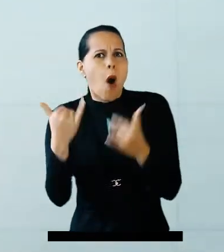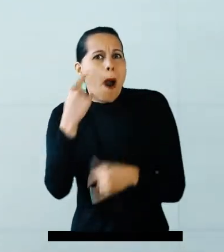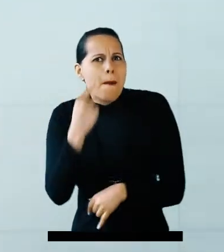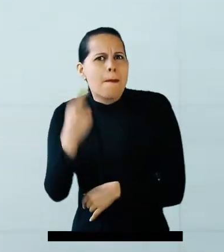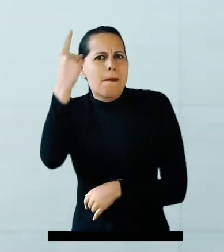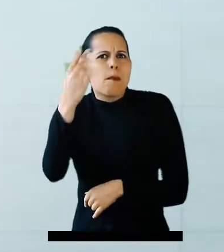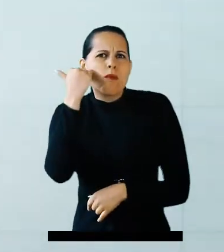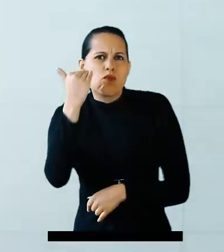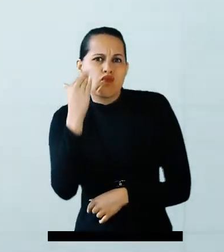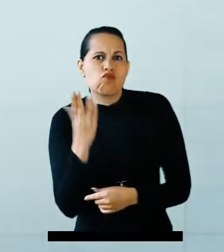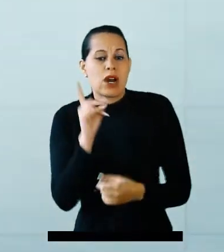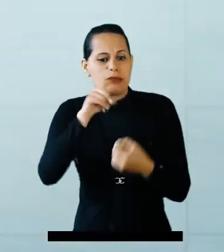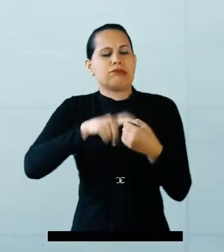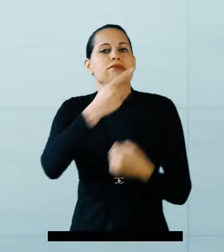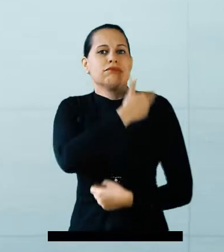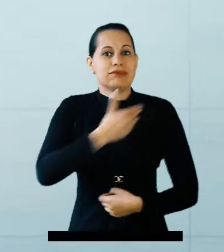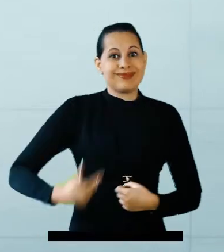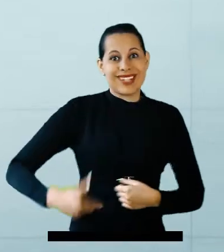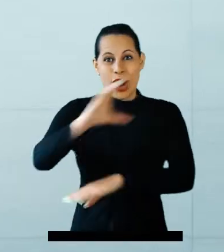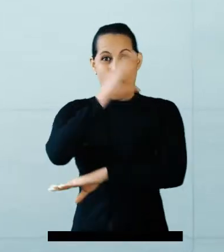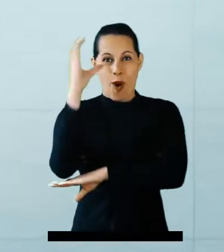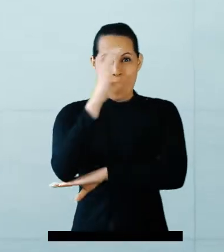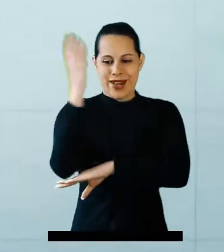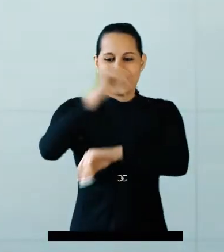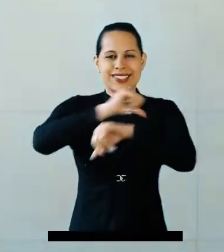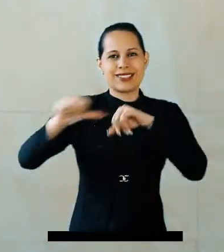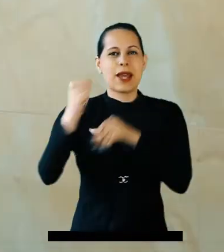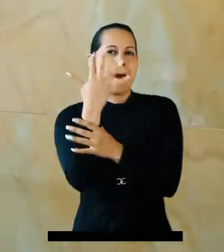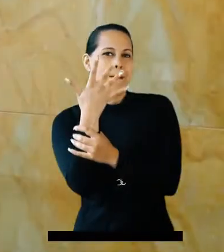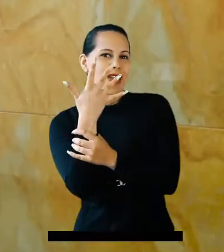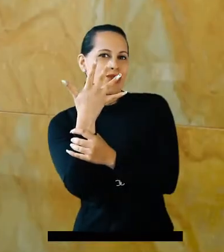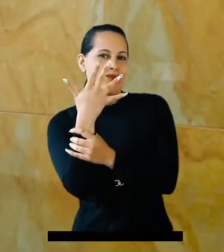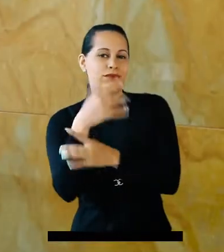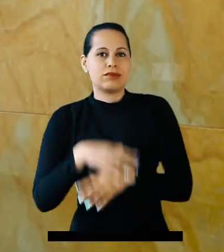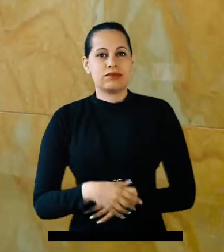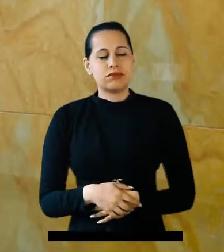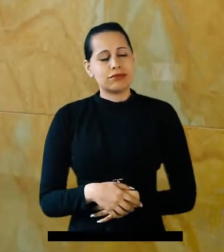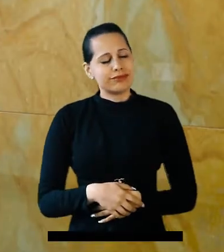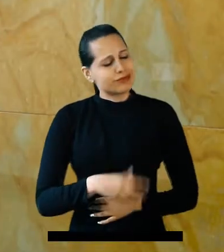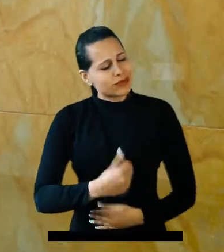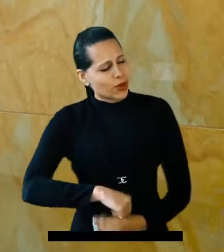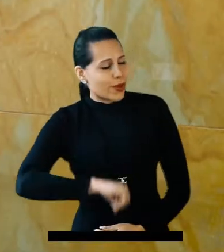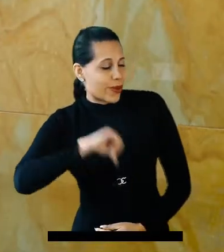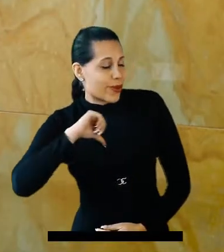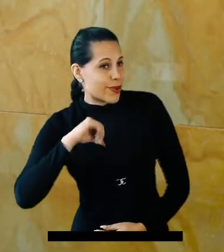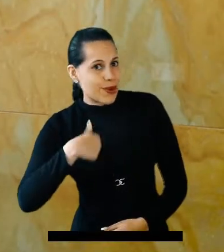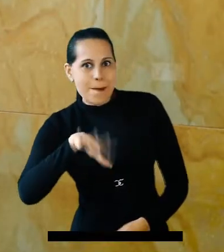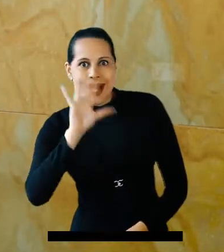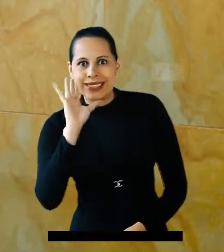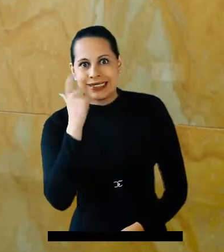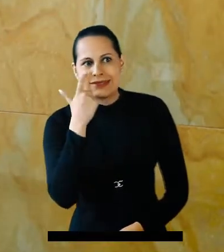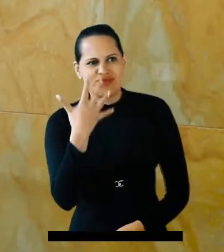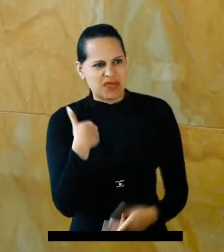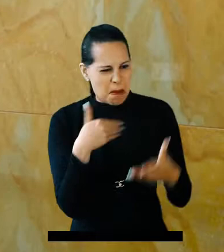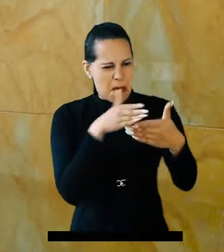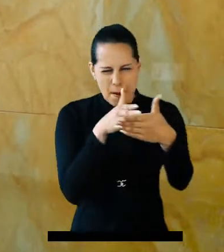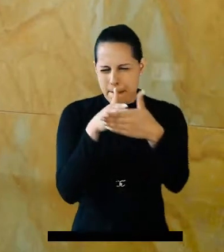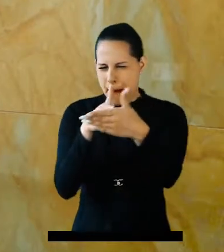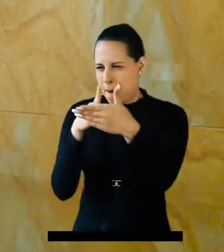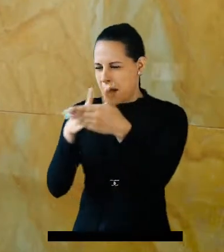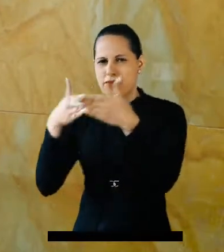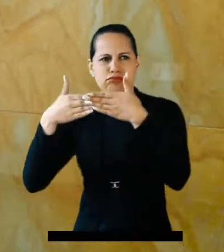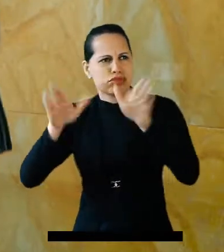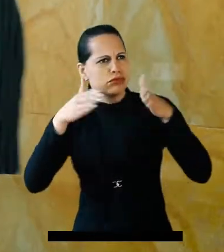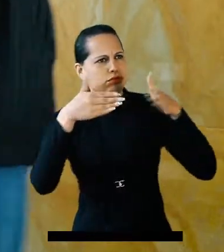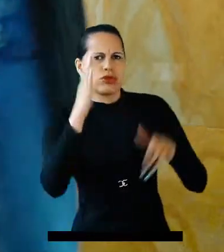en ser nombrada presidente de la Asociación Colombiana de Cirugía de Mano. Es un orgullo muy grande porque estamos rompiendo paradigmas. Las